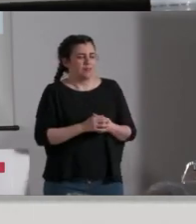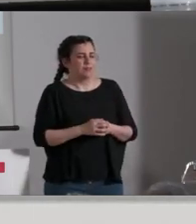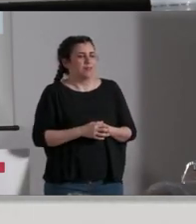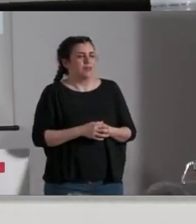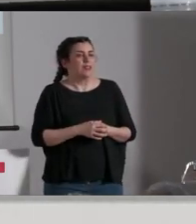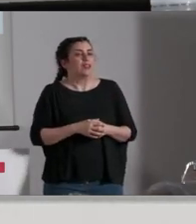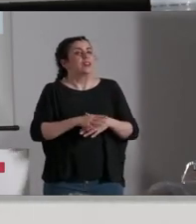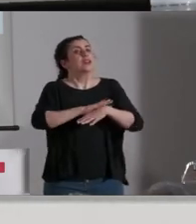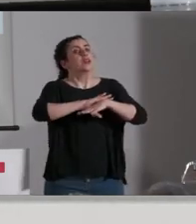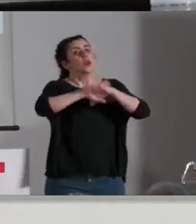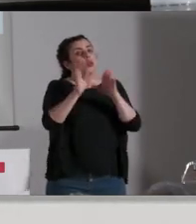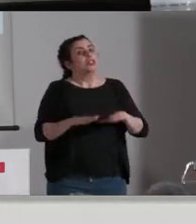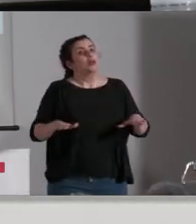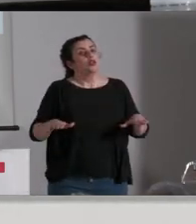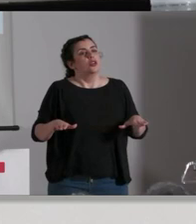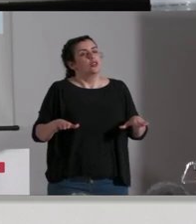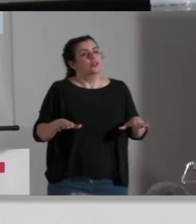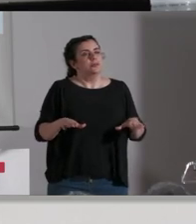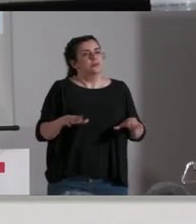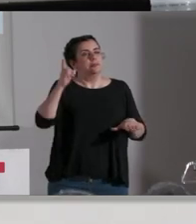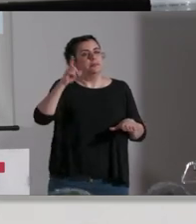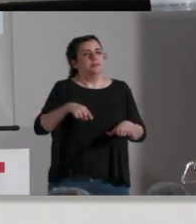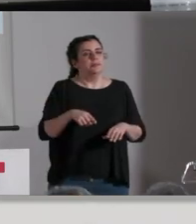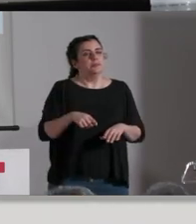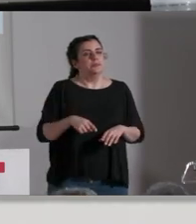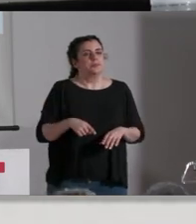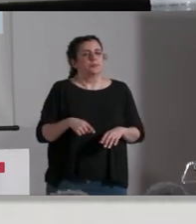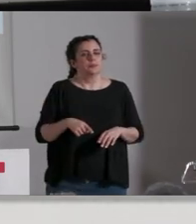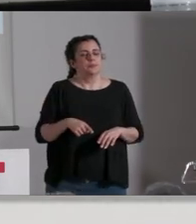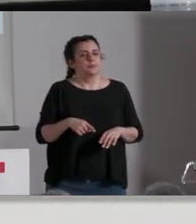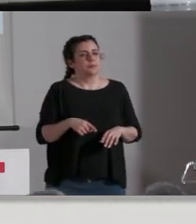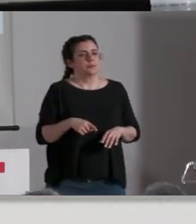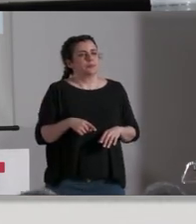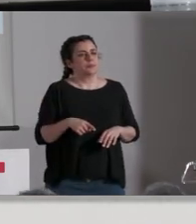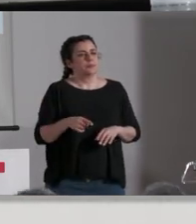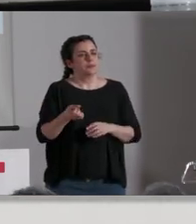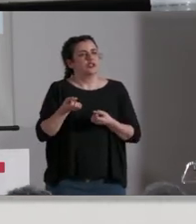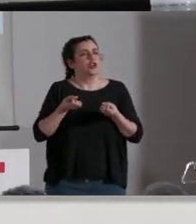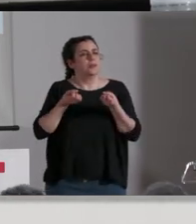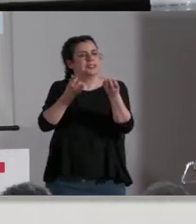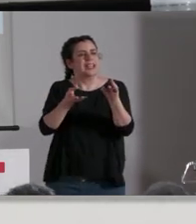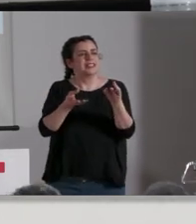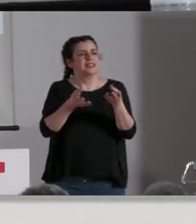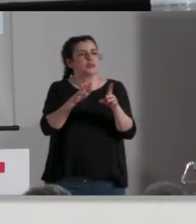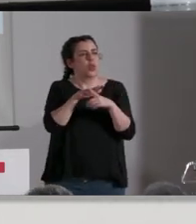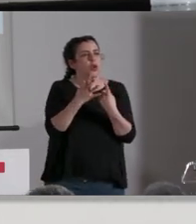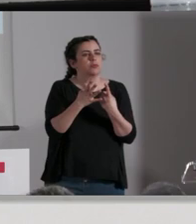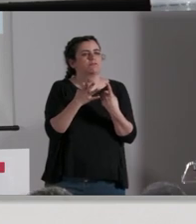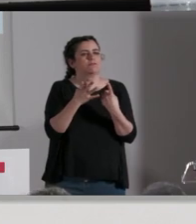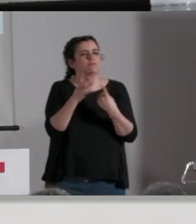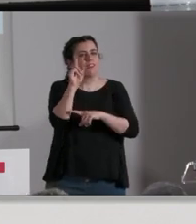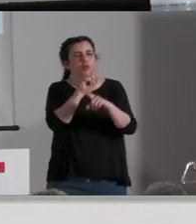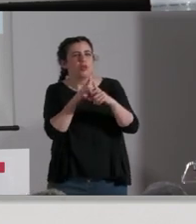último, comentar un poco en las dificultades que veo o que hemos visto en este proceso y que esperamos que